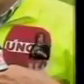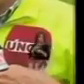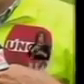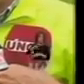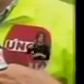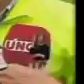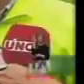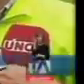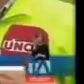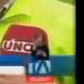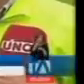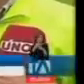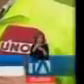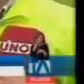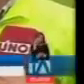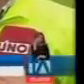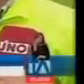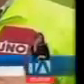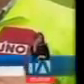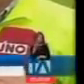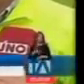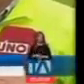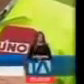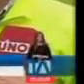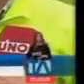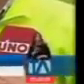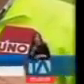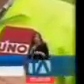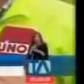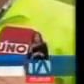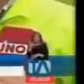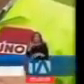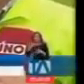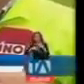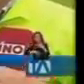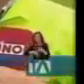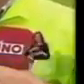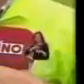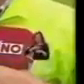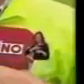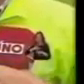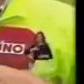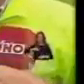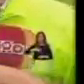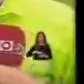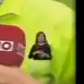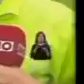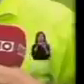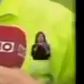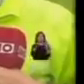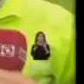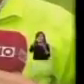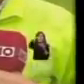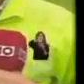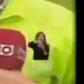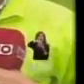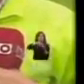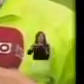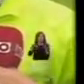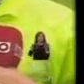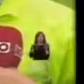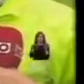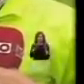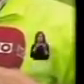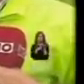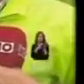2 cuchillos, e inclusive se está valorando otro cuchillo más, serían 3. E inclusive hemos encontrado una nota en un sobre de Manila, la cual será motivo